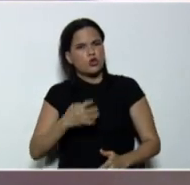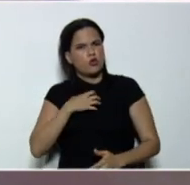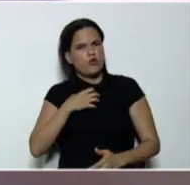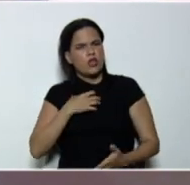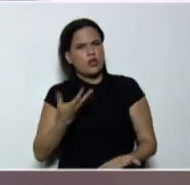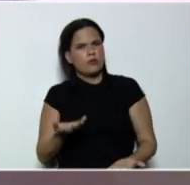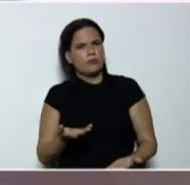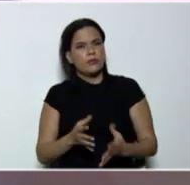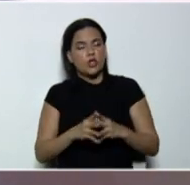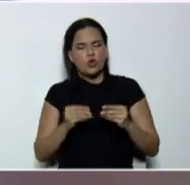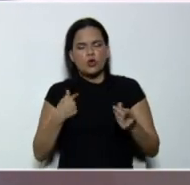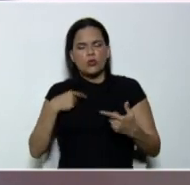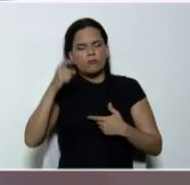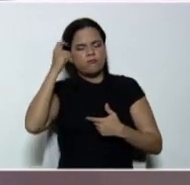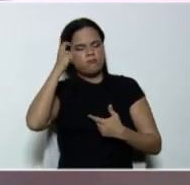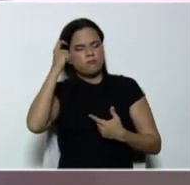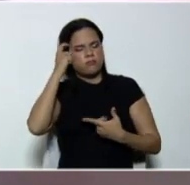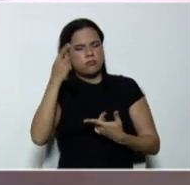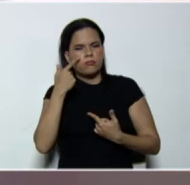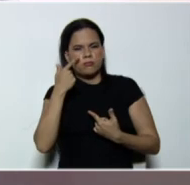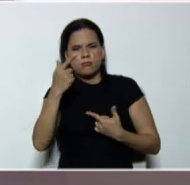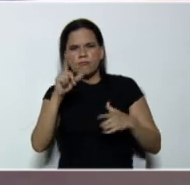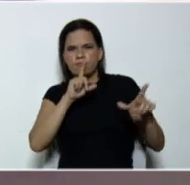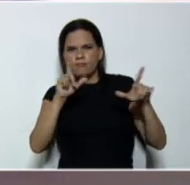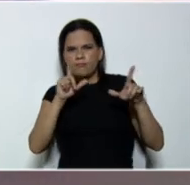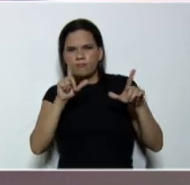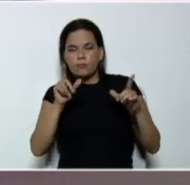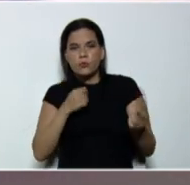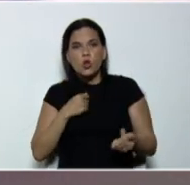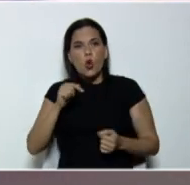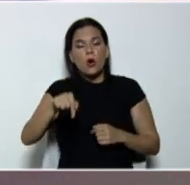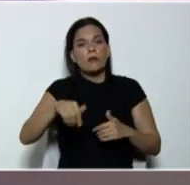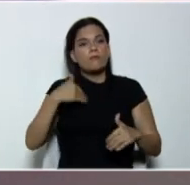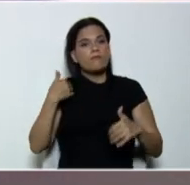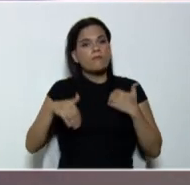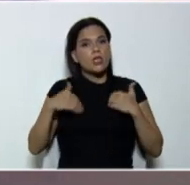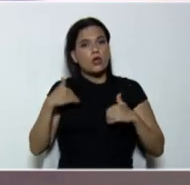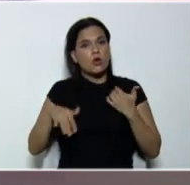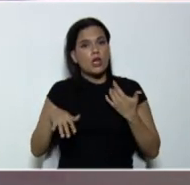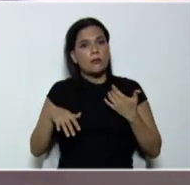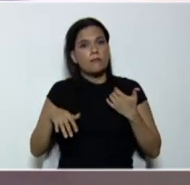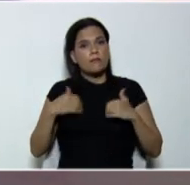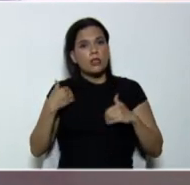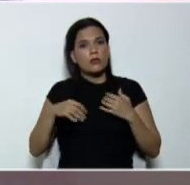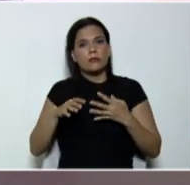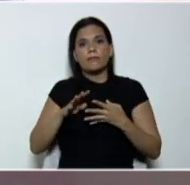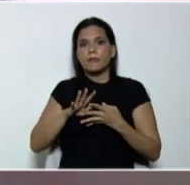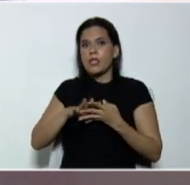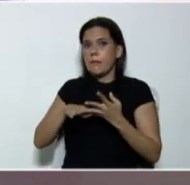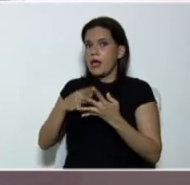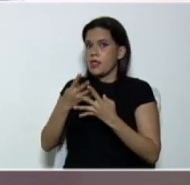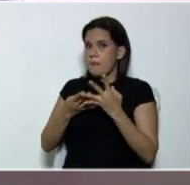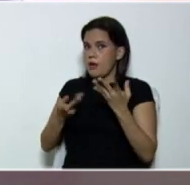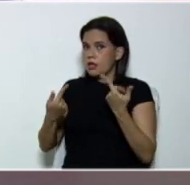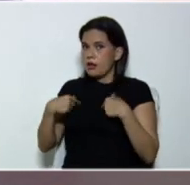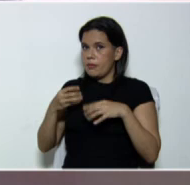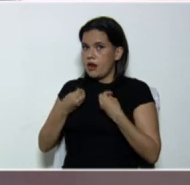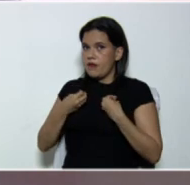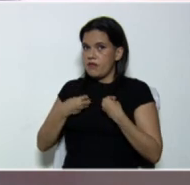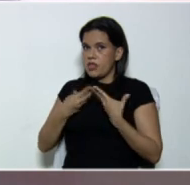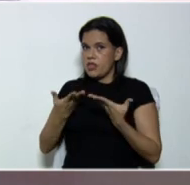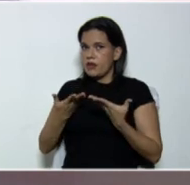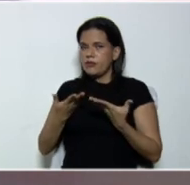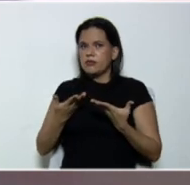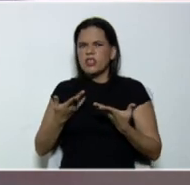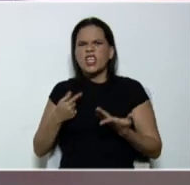ahijados, que todos los días nos siguen por este canal. Hoy es miércoles, miércoles de Matemáticas para la Vida. Qué